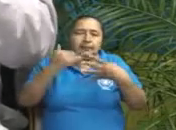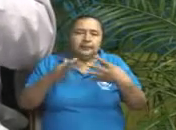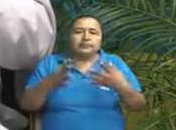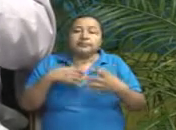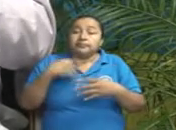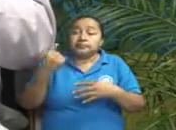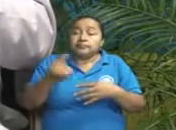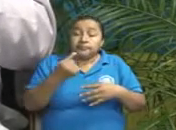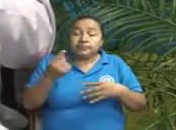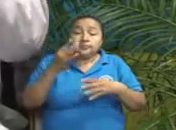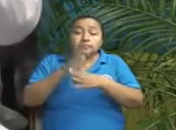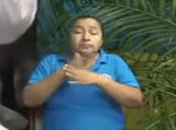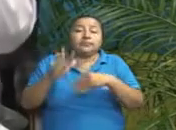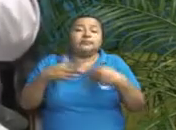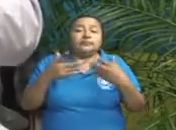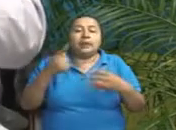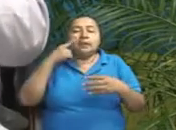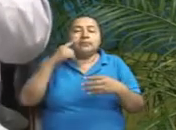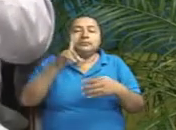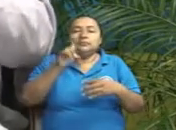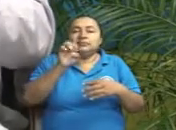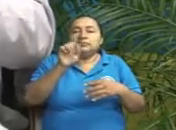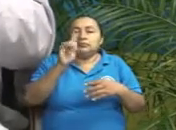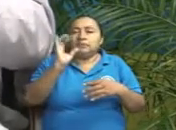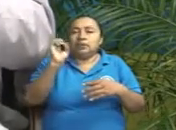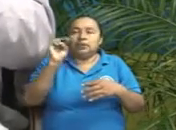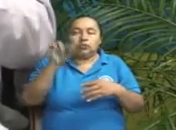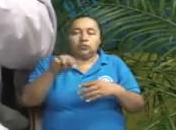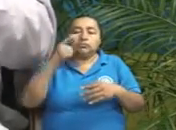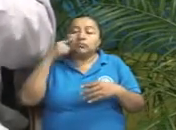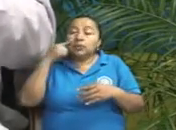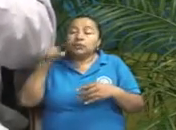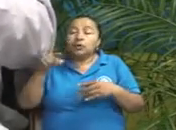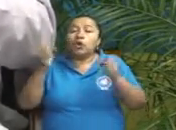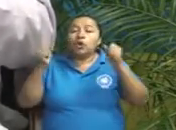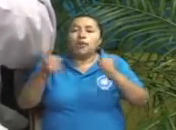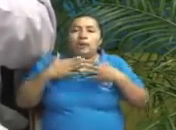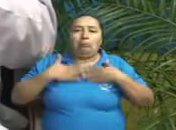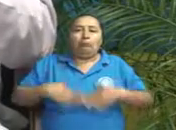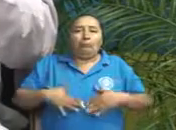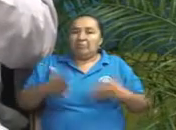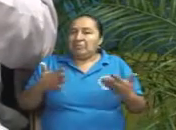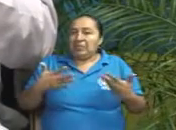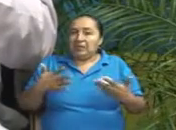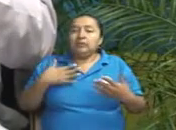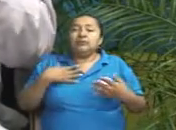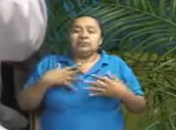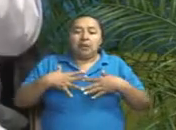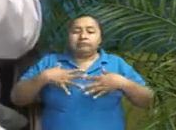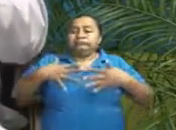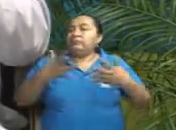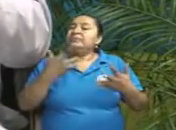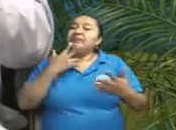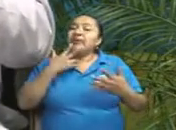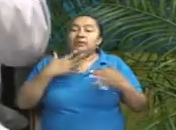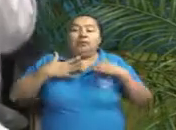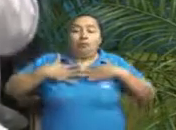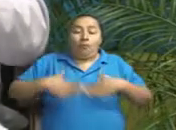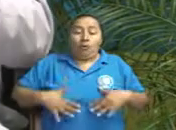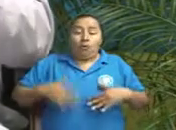única diferencia es en diagnóstico precoz, porque el hombre pues tiene una detección como un poco más